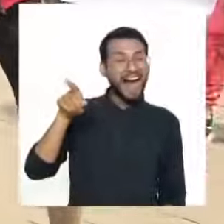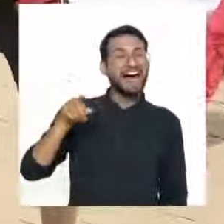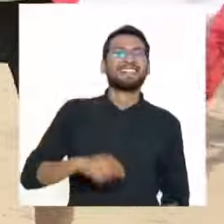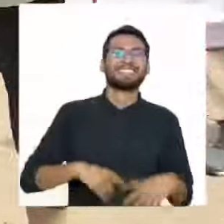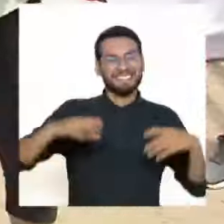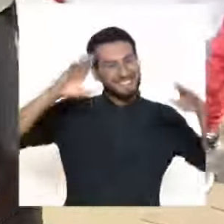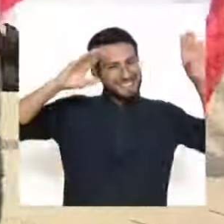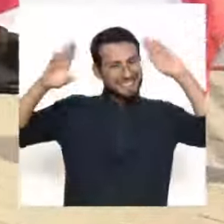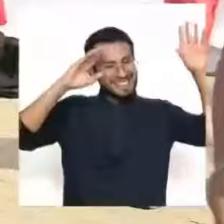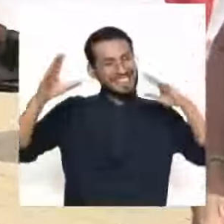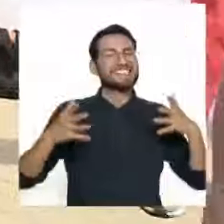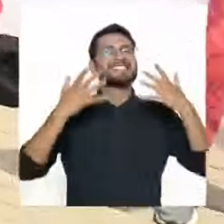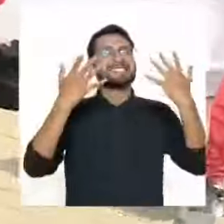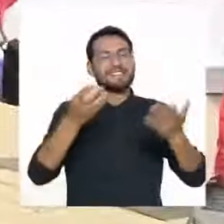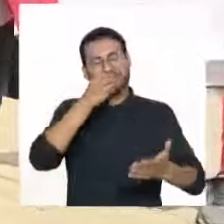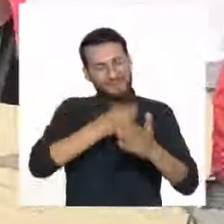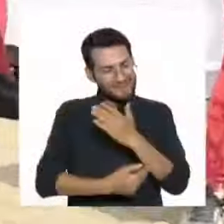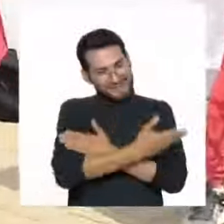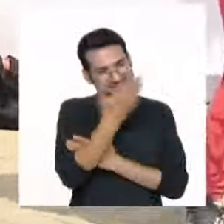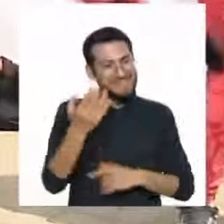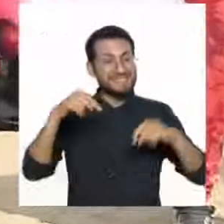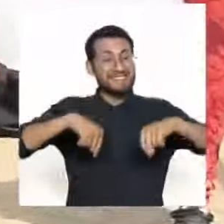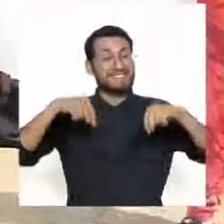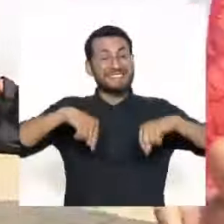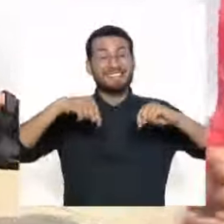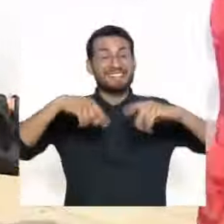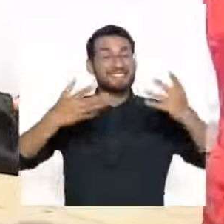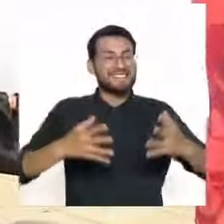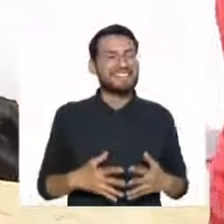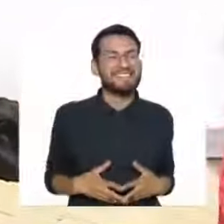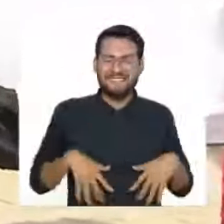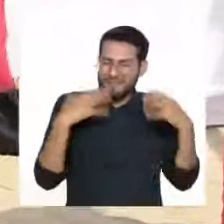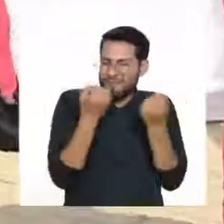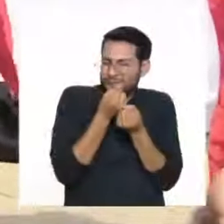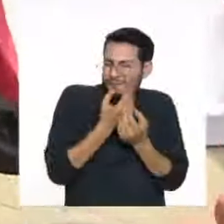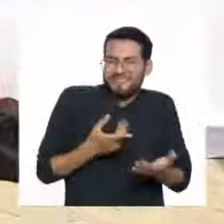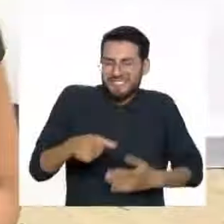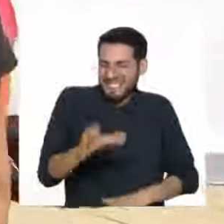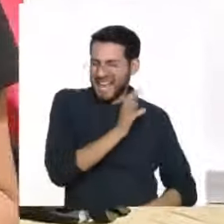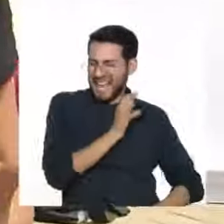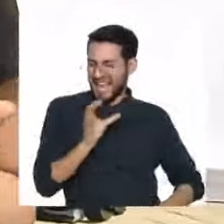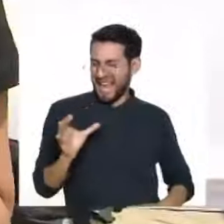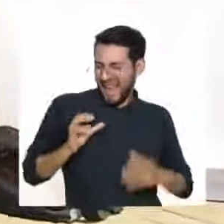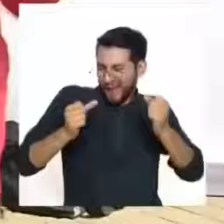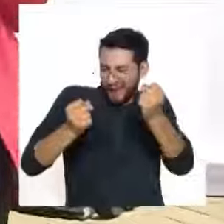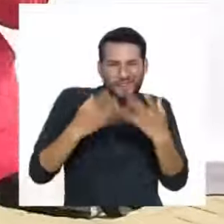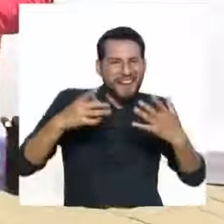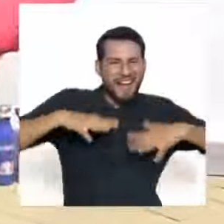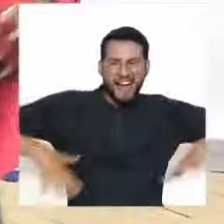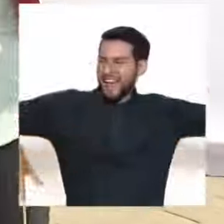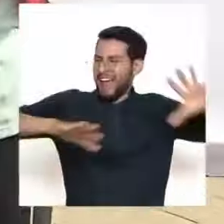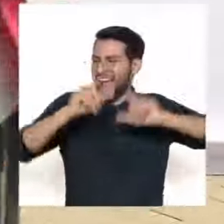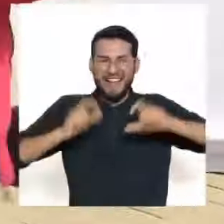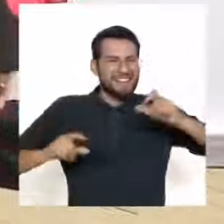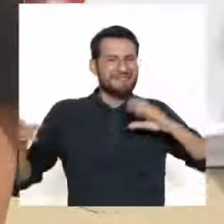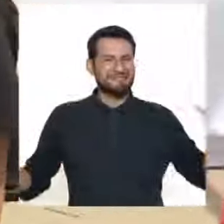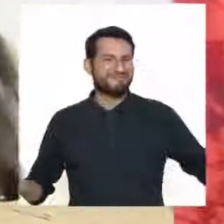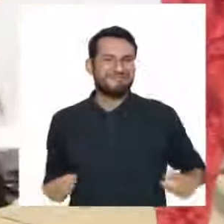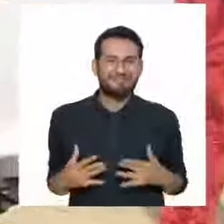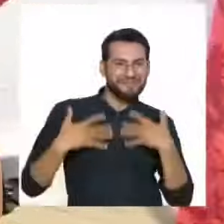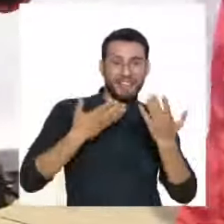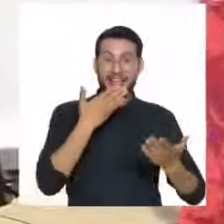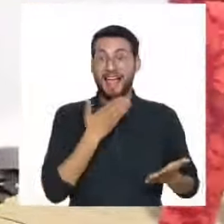qué tal chicos cómo está Buenos días Aquí estamos en el rico callao con toda su bonita energía y con